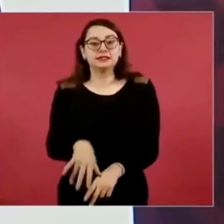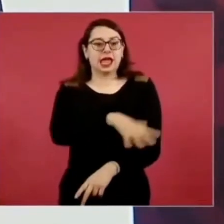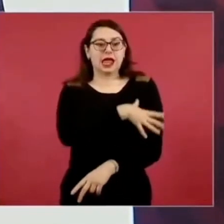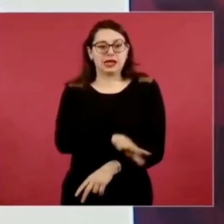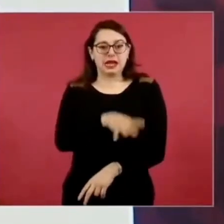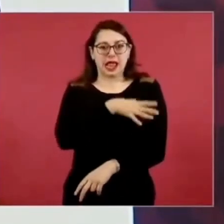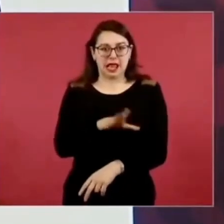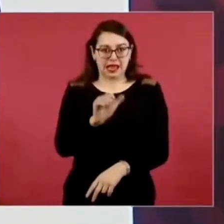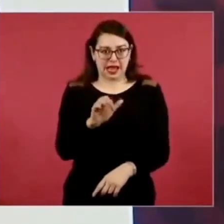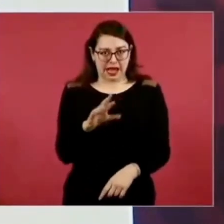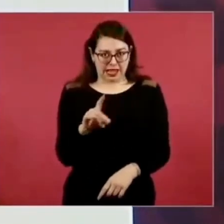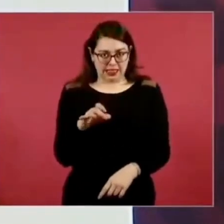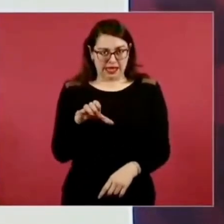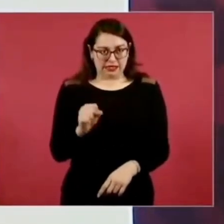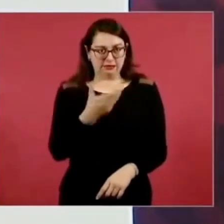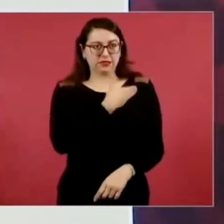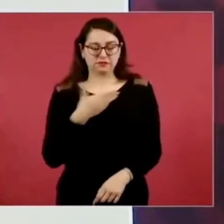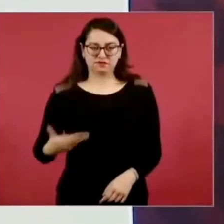Luego,